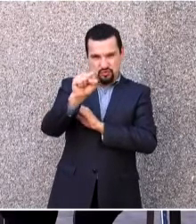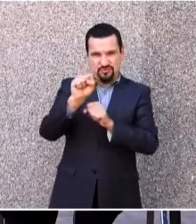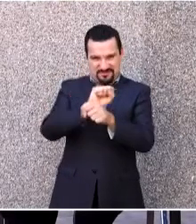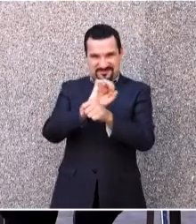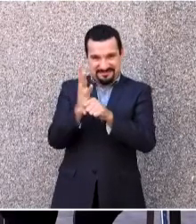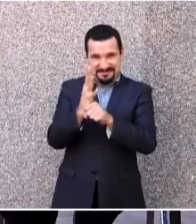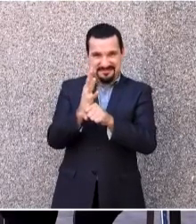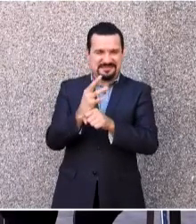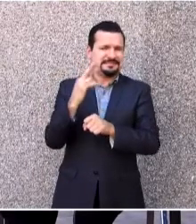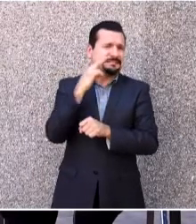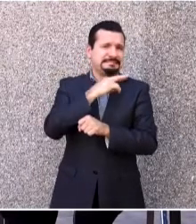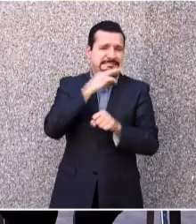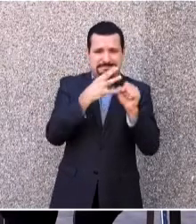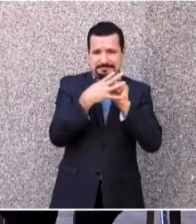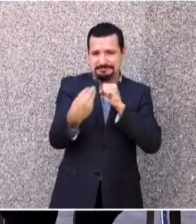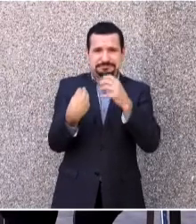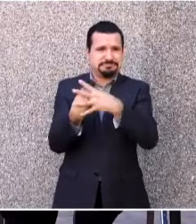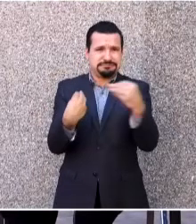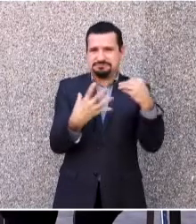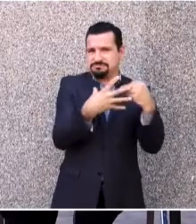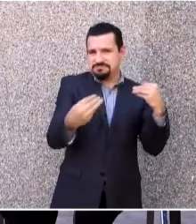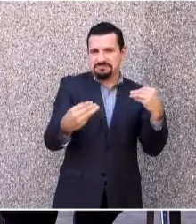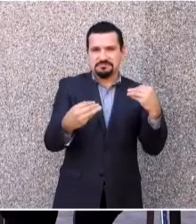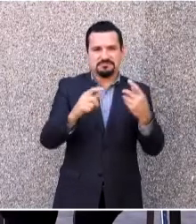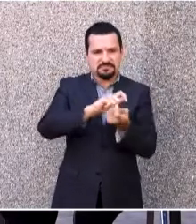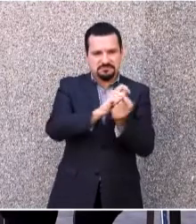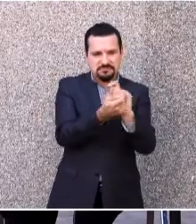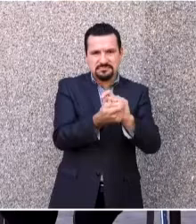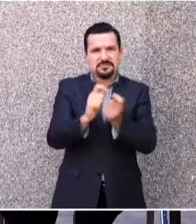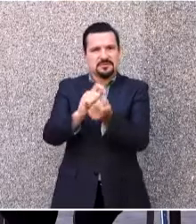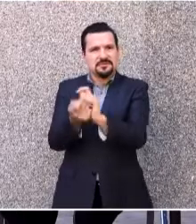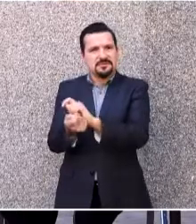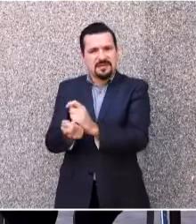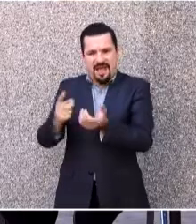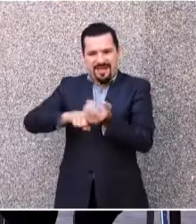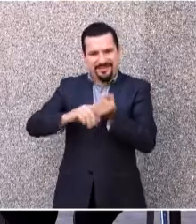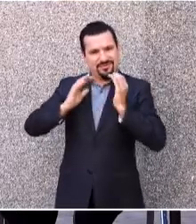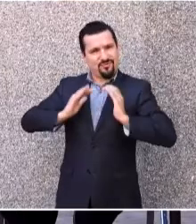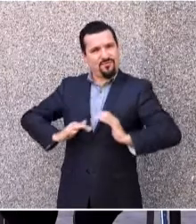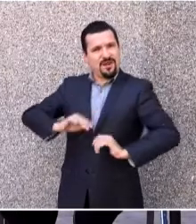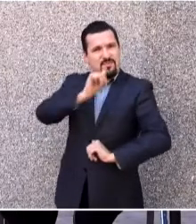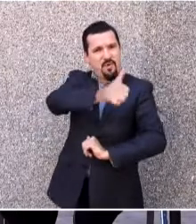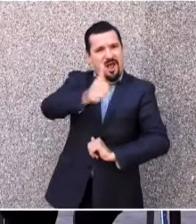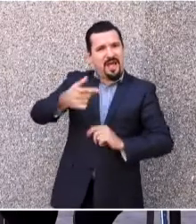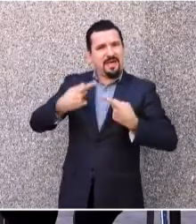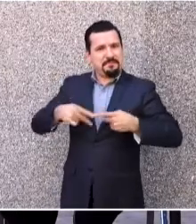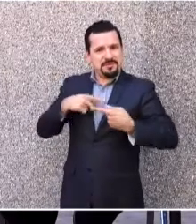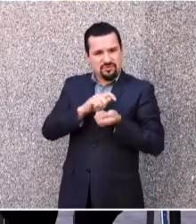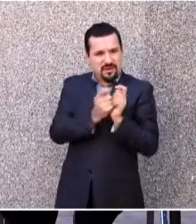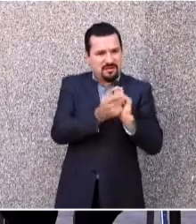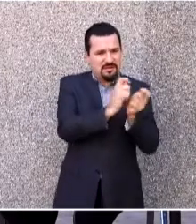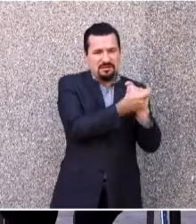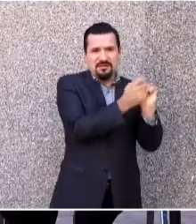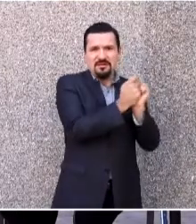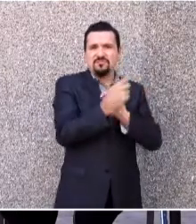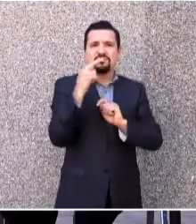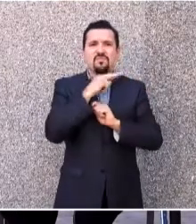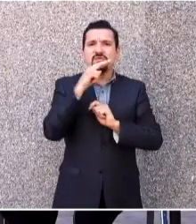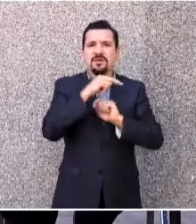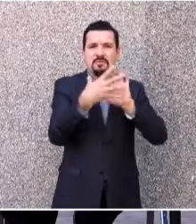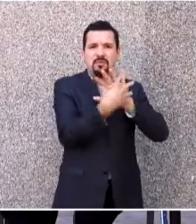replicarse y de cambiar sus conductas para hacerse más eficiente